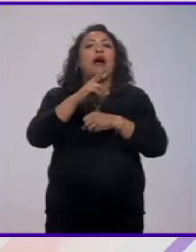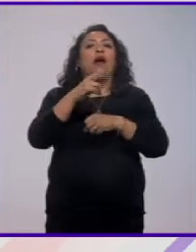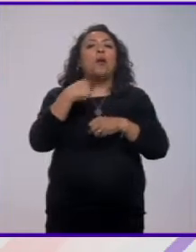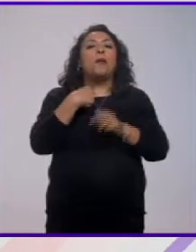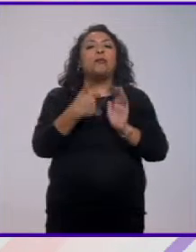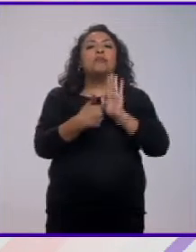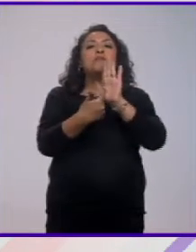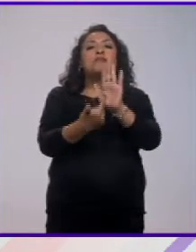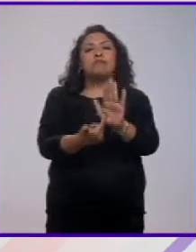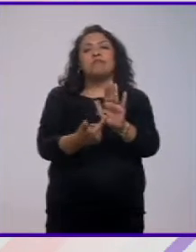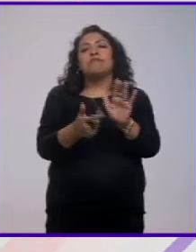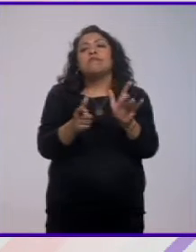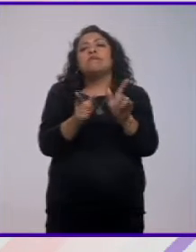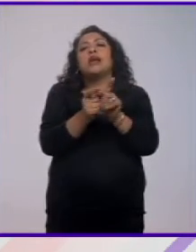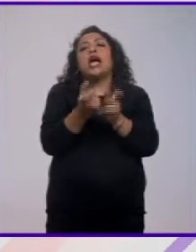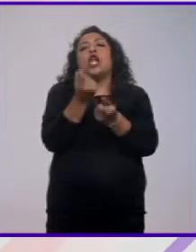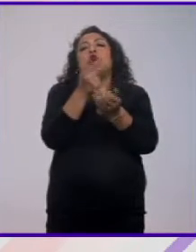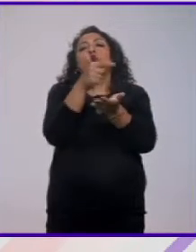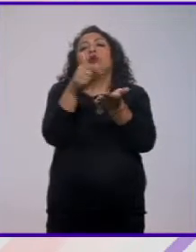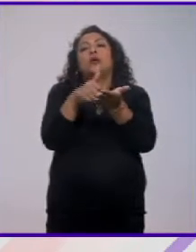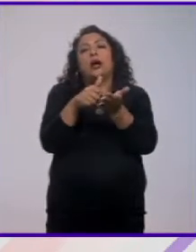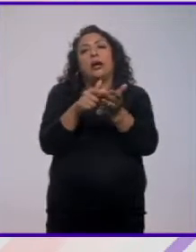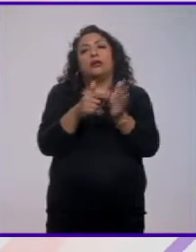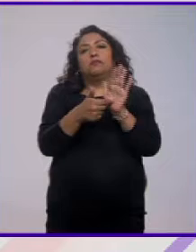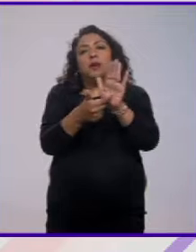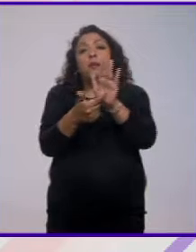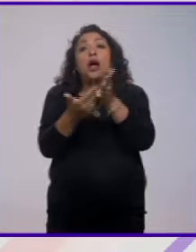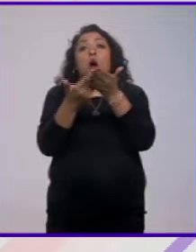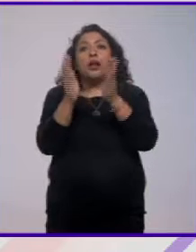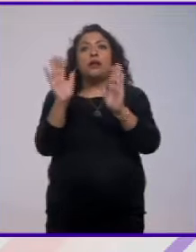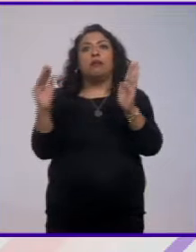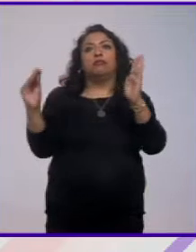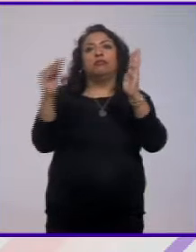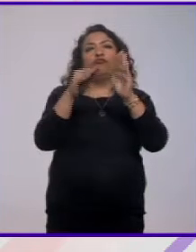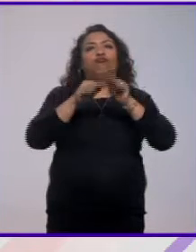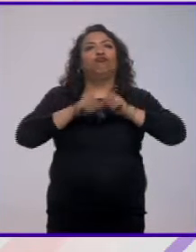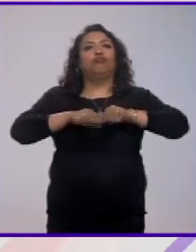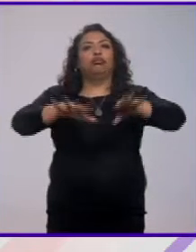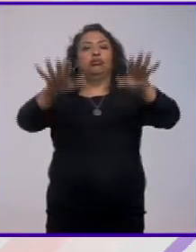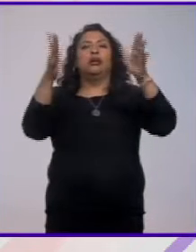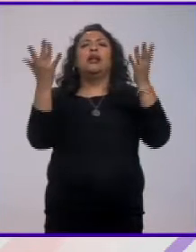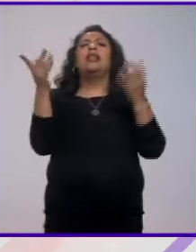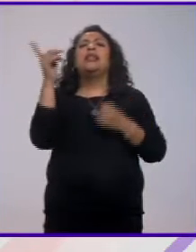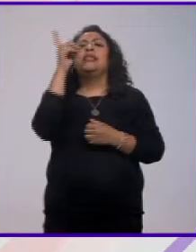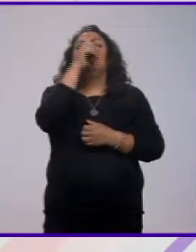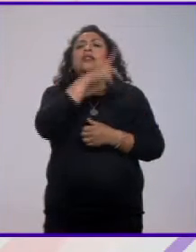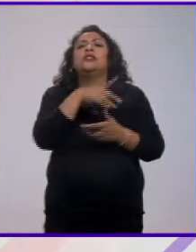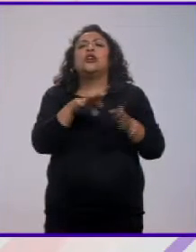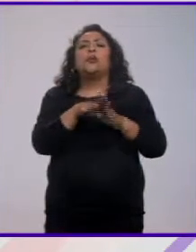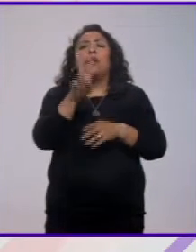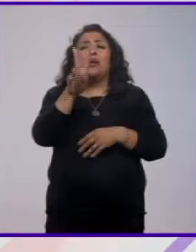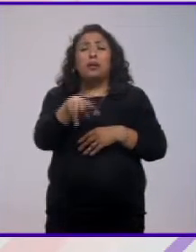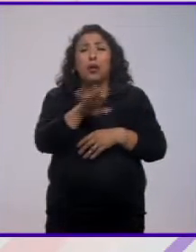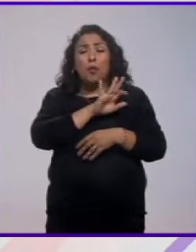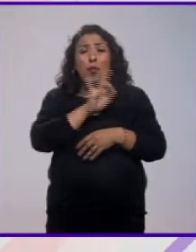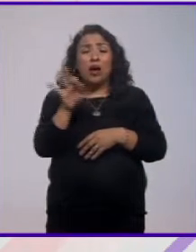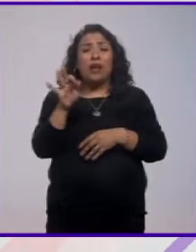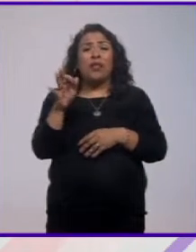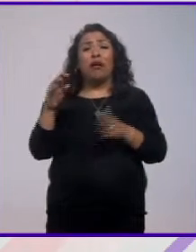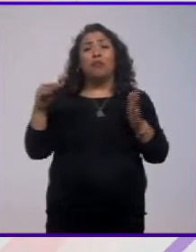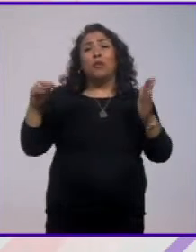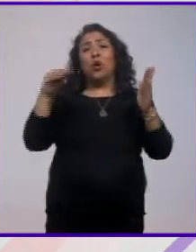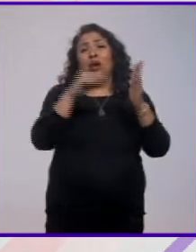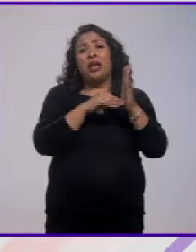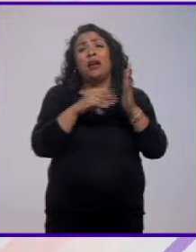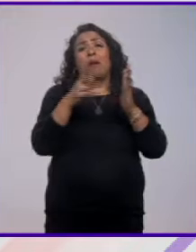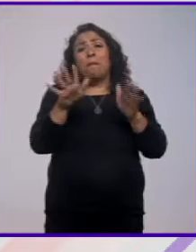de manera pequeña en algunos espacios, pero por fin llega a la cartelera comercial. ¿Qué tan complicado ha sido encontrarle un espacio a una